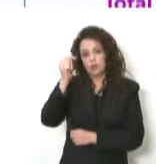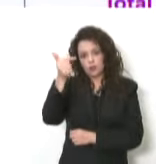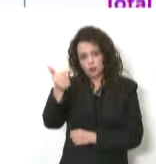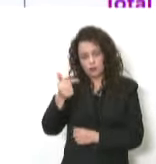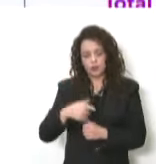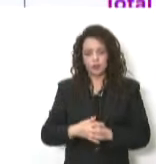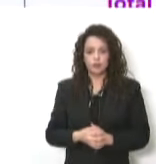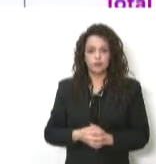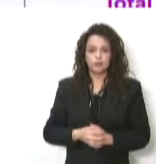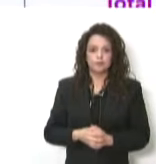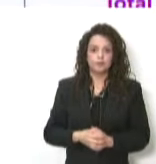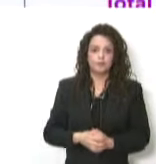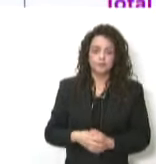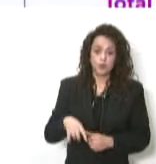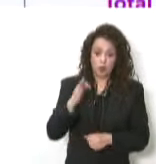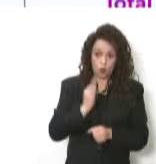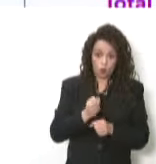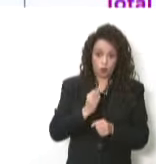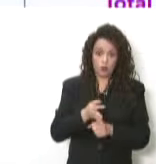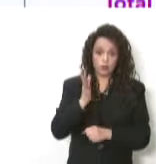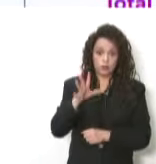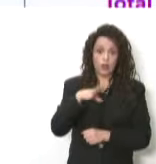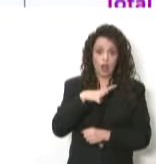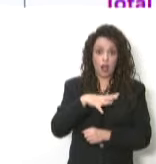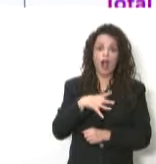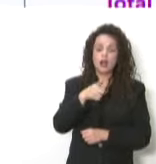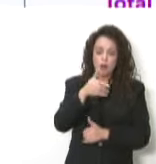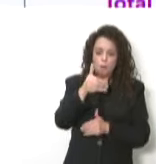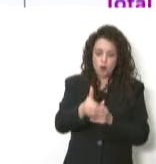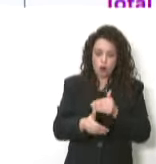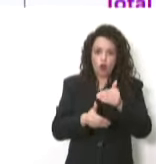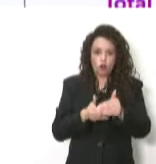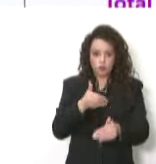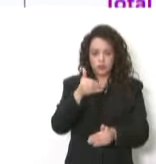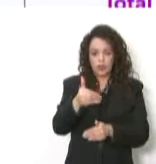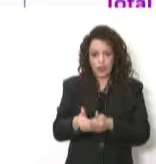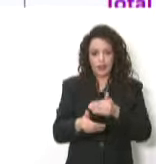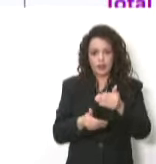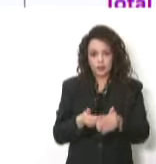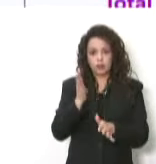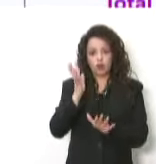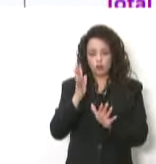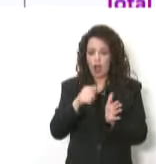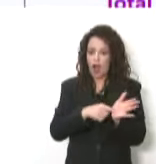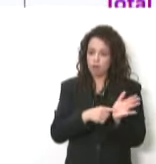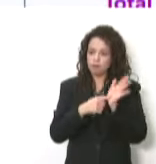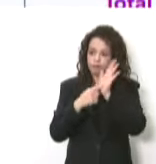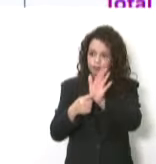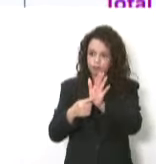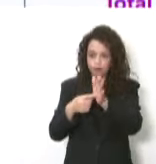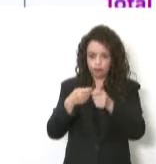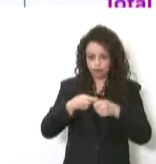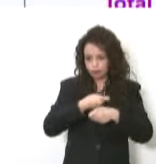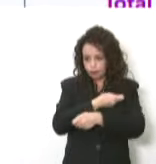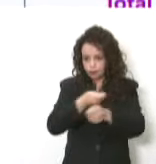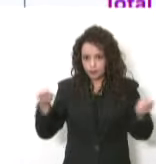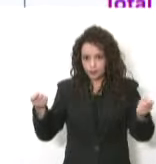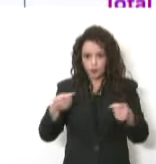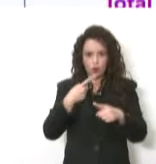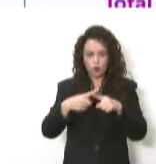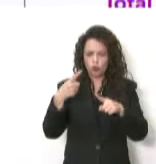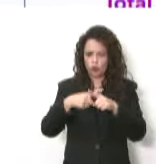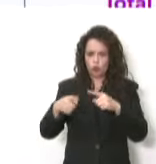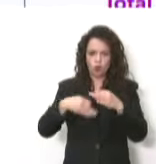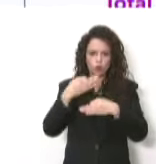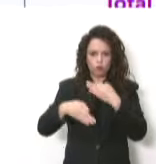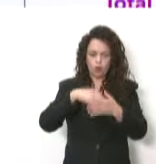ahí todavía, ya ahorita ellos ya están en ese proceso, ya todos se les mandó su verificación, se les manda todo el cuadro, toda